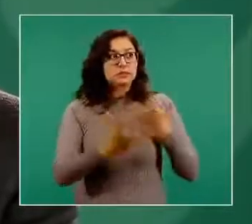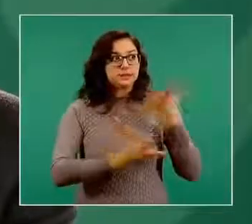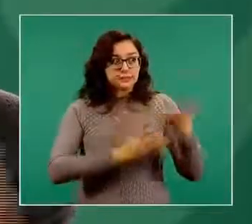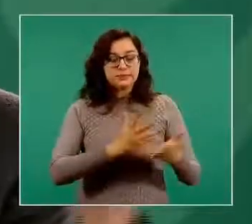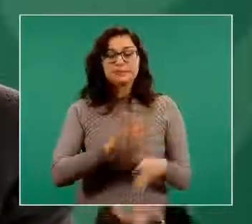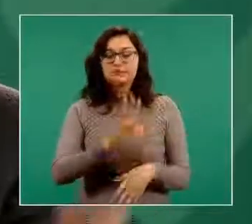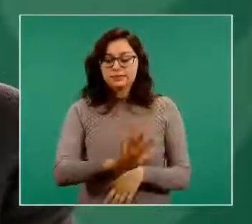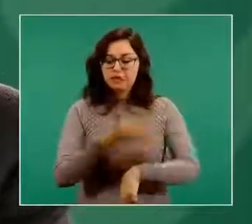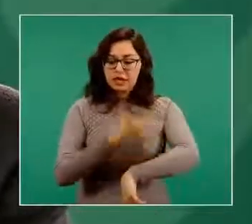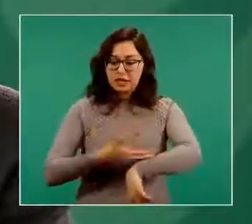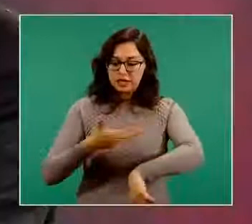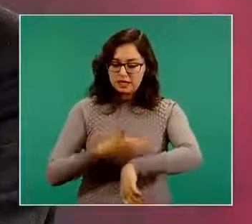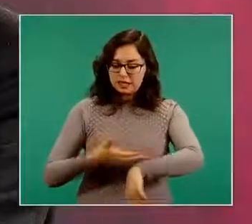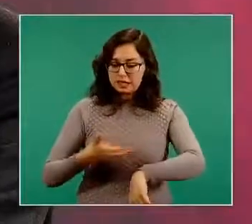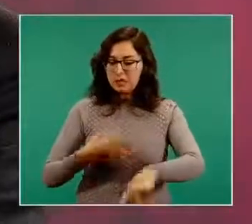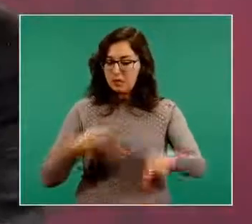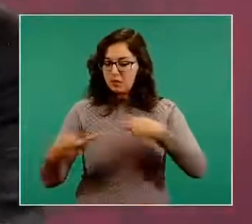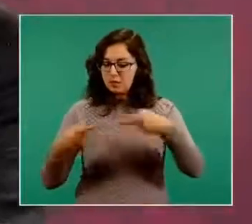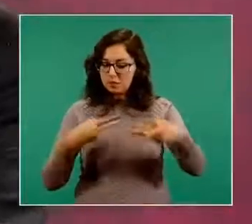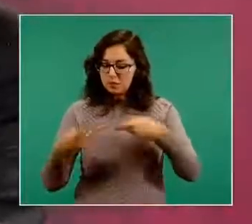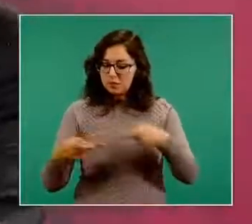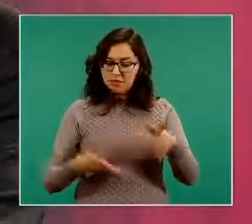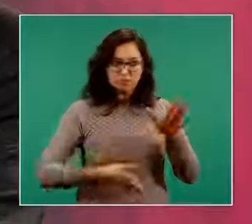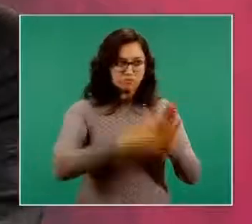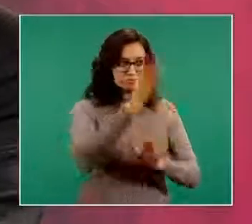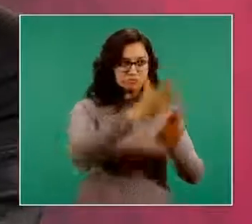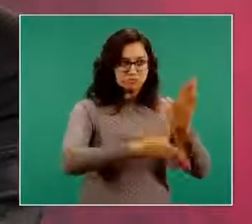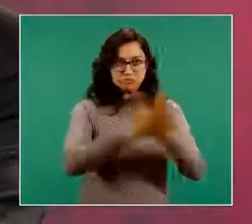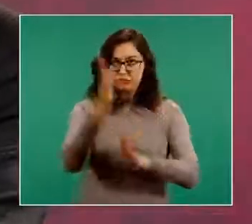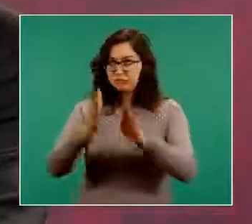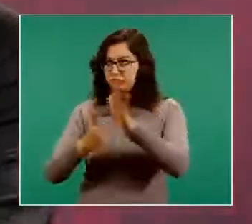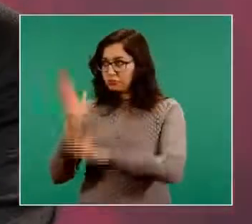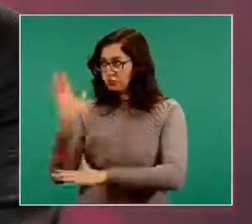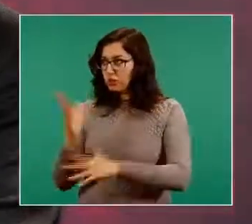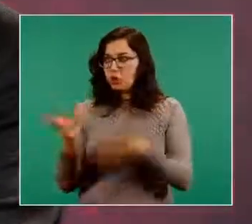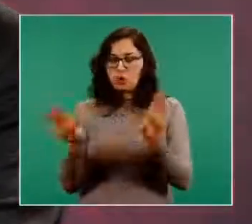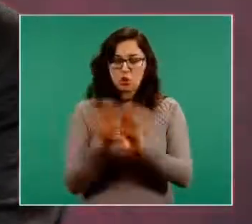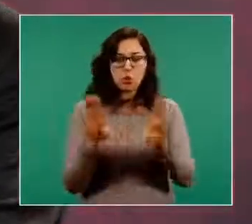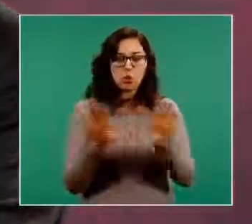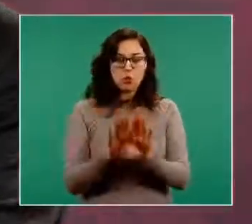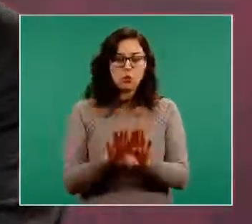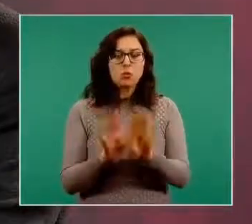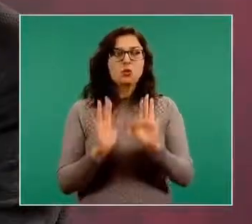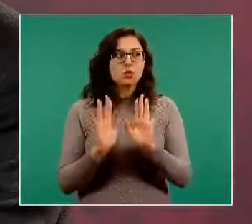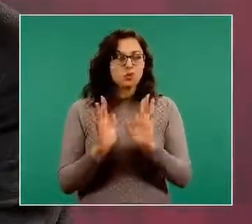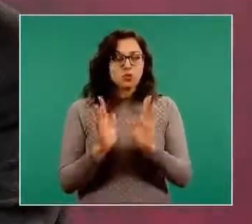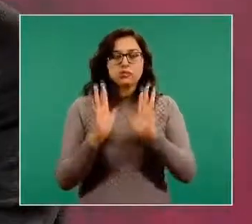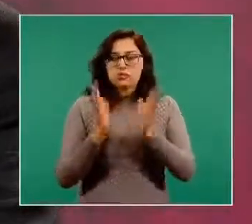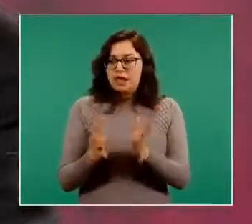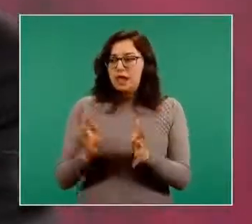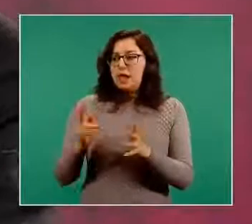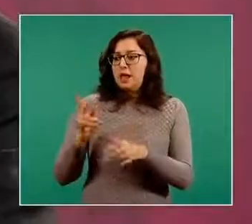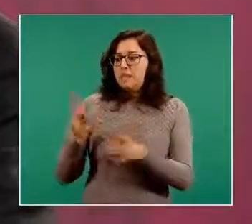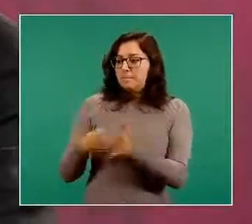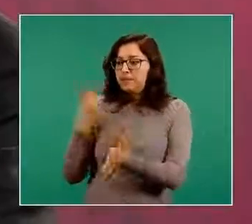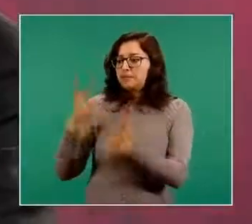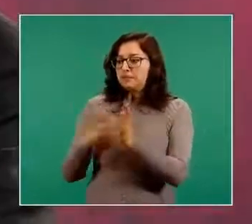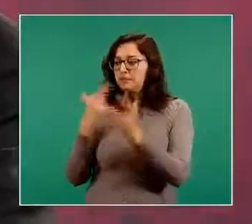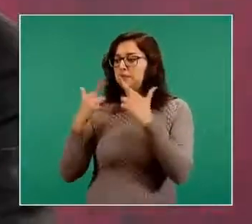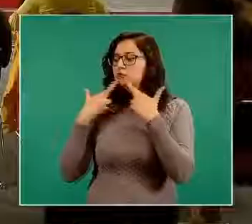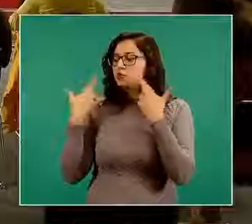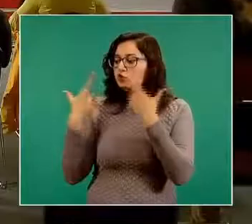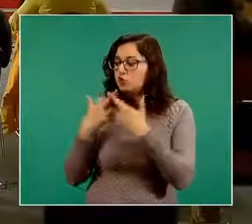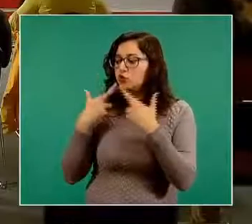distribución. Hace unos minutos terminamos la segunda de las reuniones que hoy tuvimos con el grupo Correcaminos.